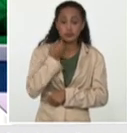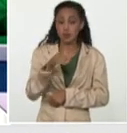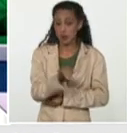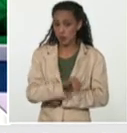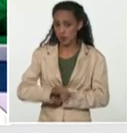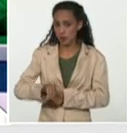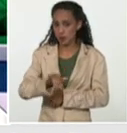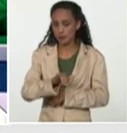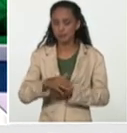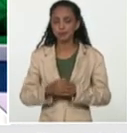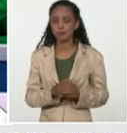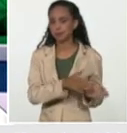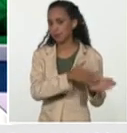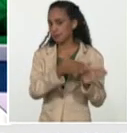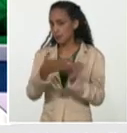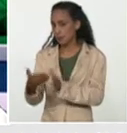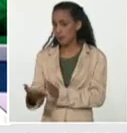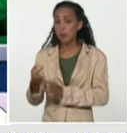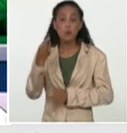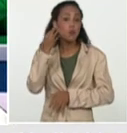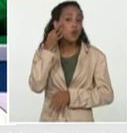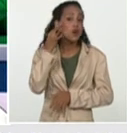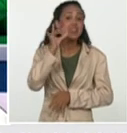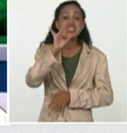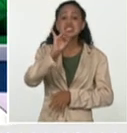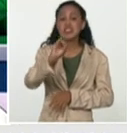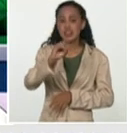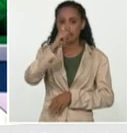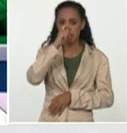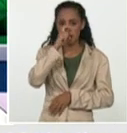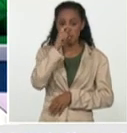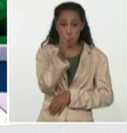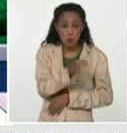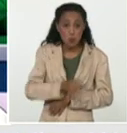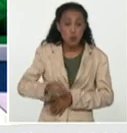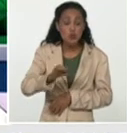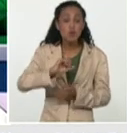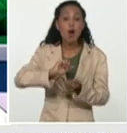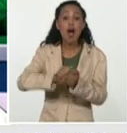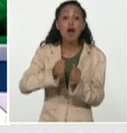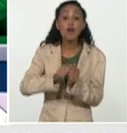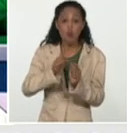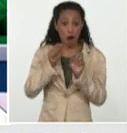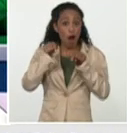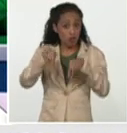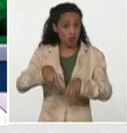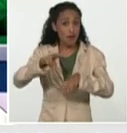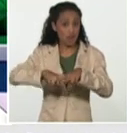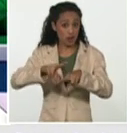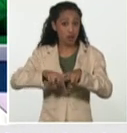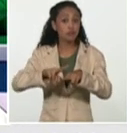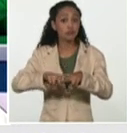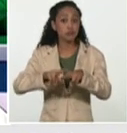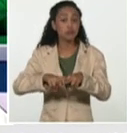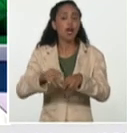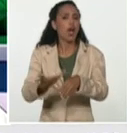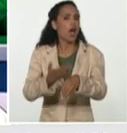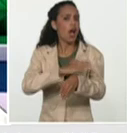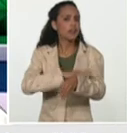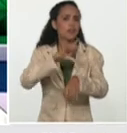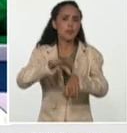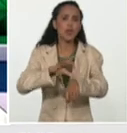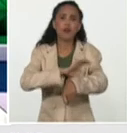Una paciente de 70 años de edad del municipio Arroyo Naranjo, con antecedentes también de